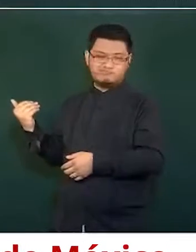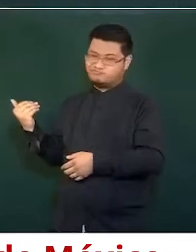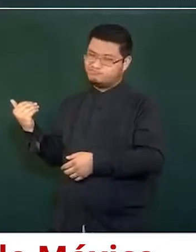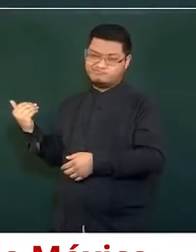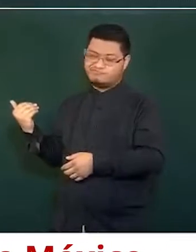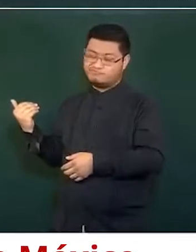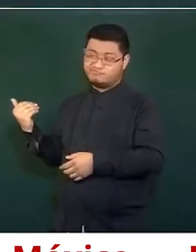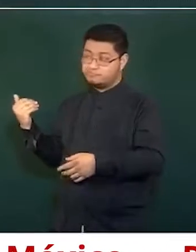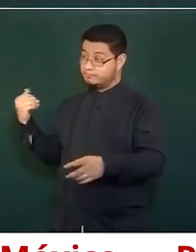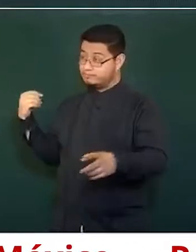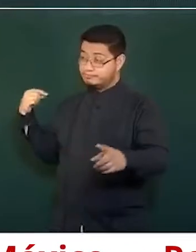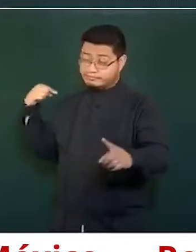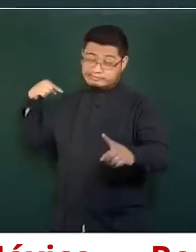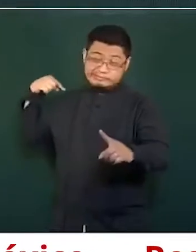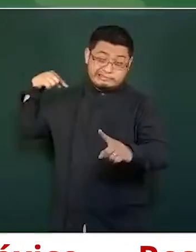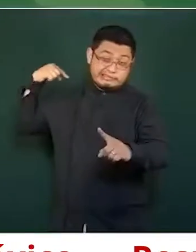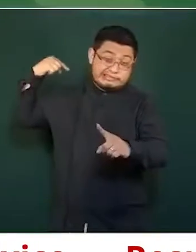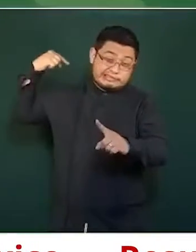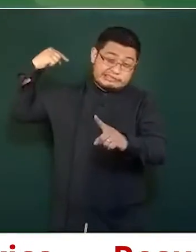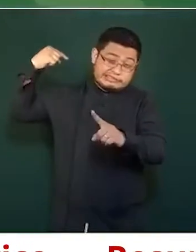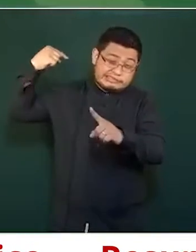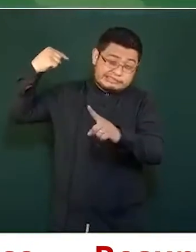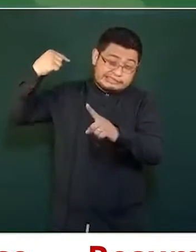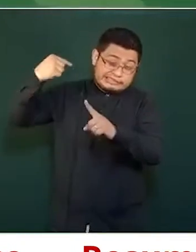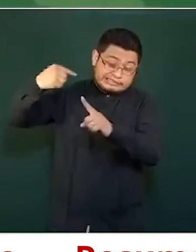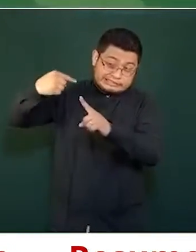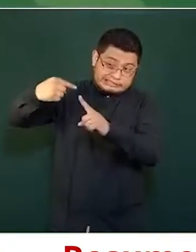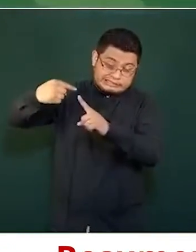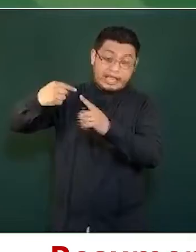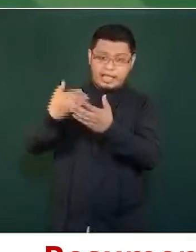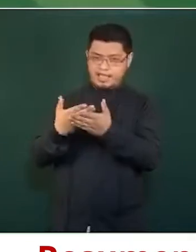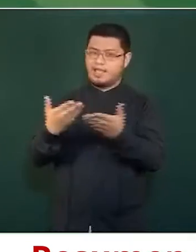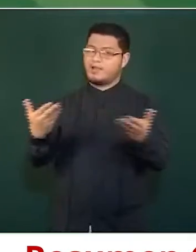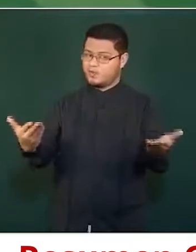en mucho tiempo en Yucatán.